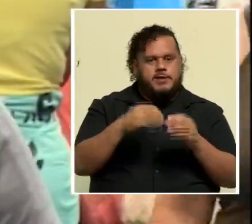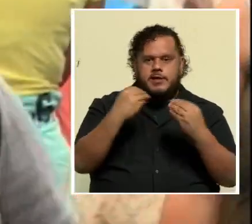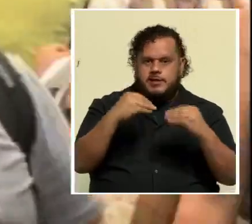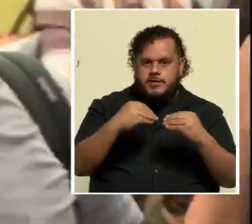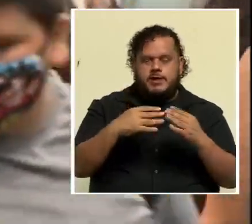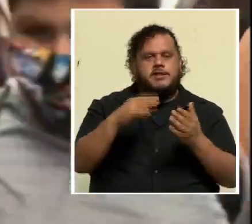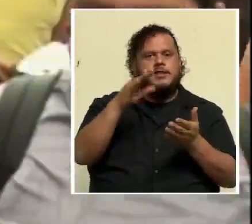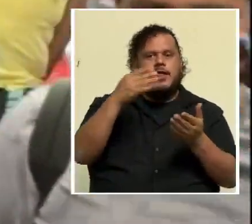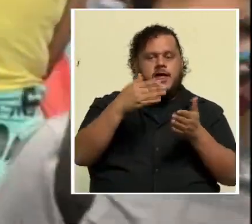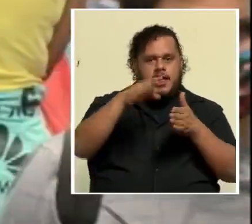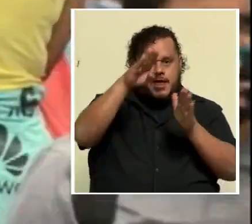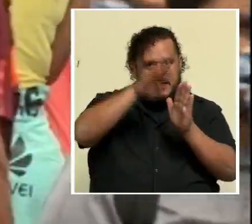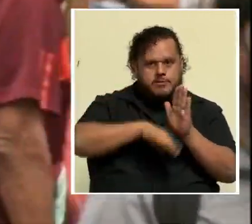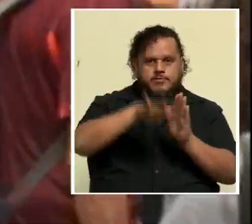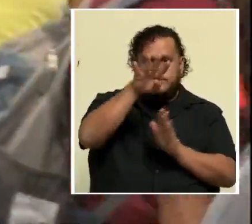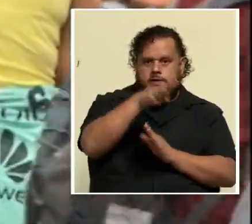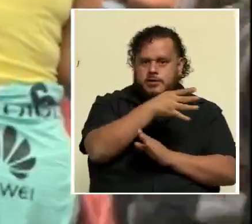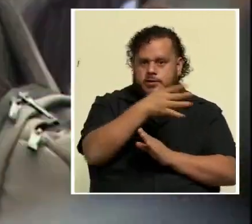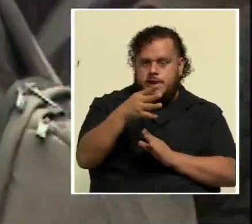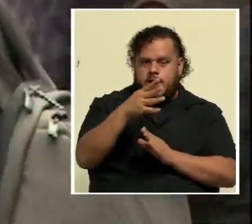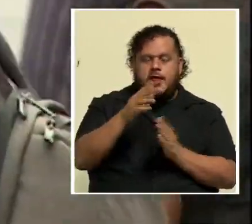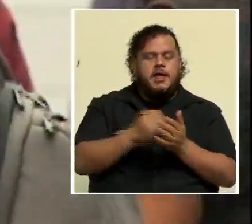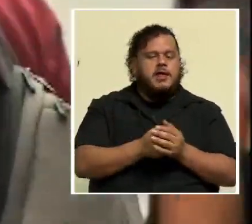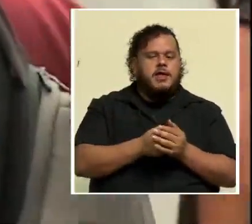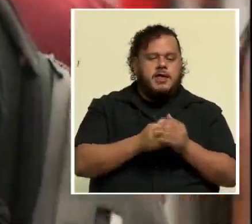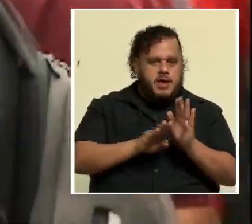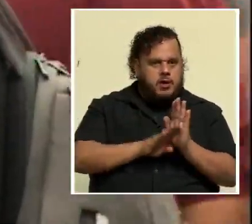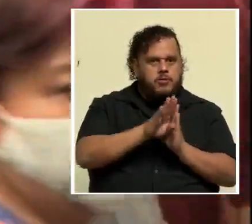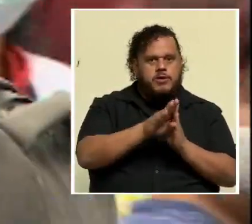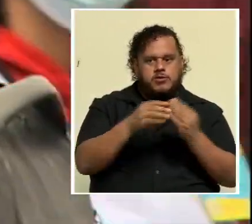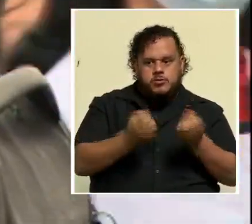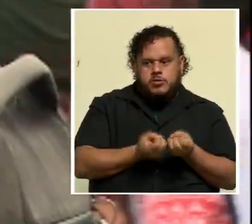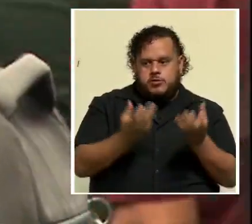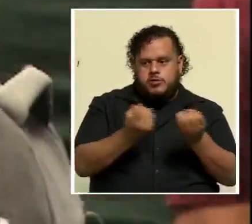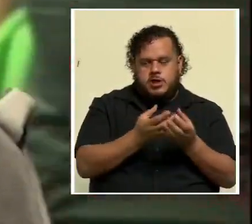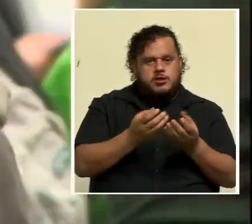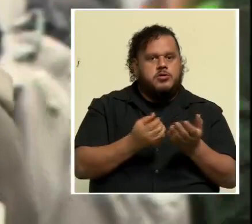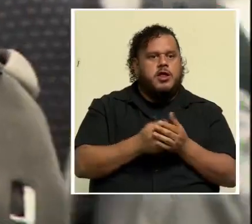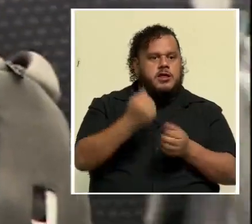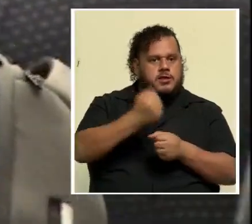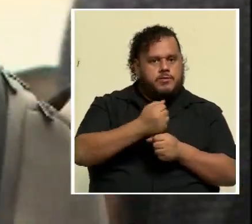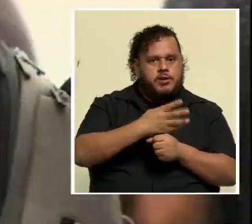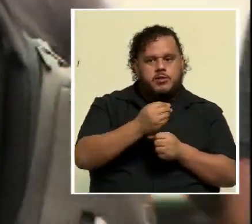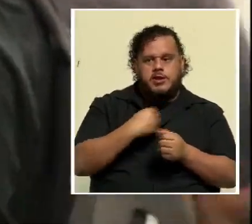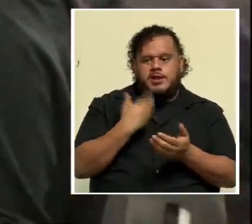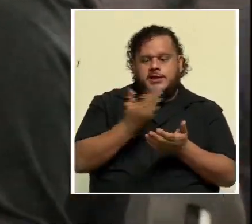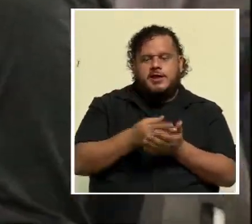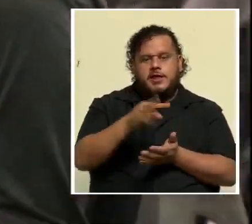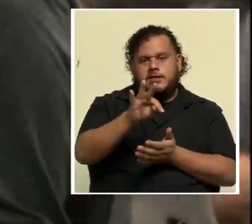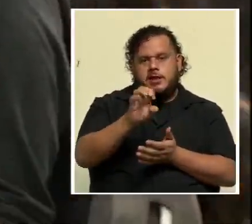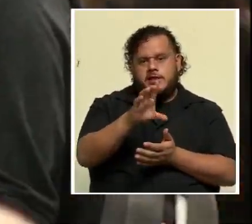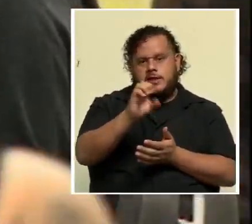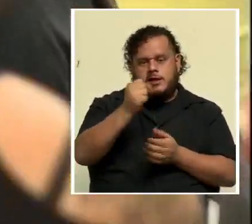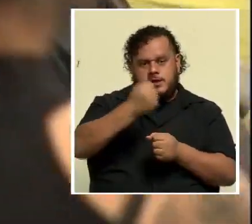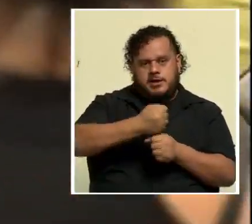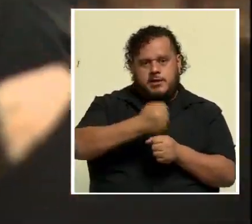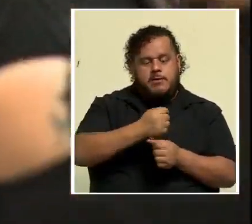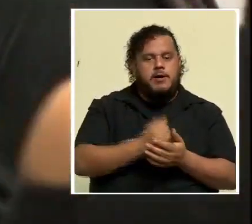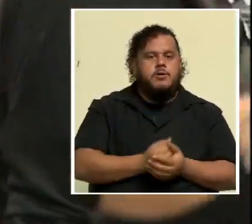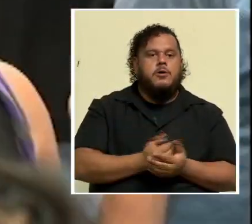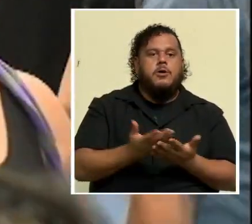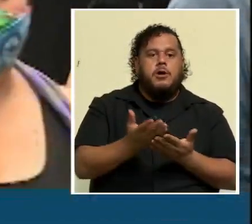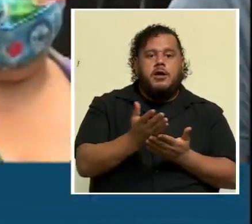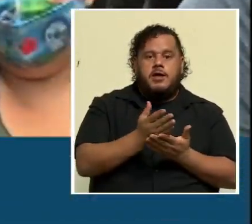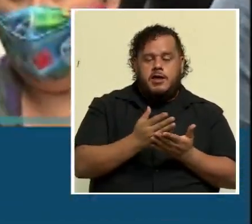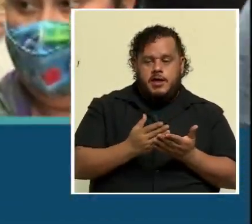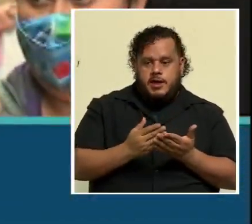laborales, despidos, cierres temporales, aumento en sus gastos de operación y la llegada del teletrabajo, según el Directorio de Empresas